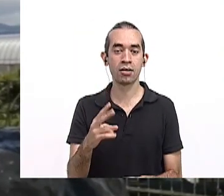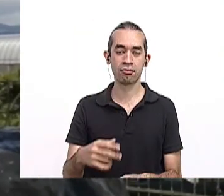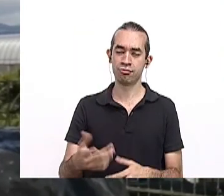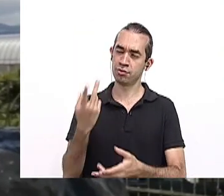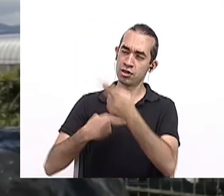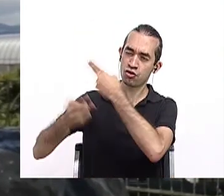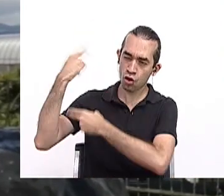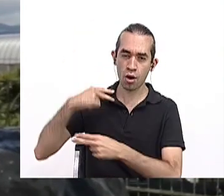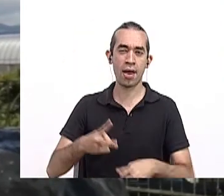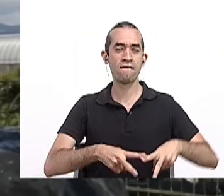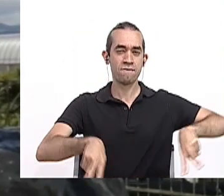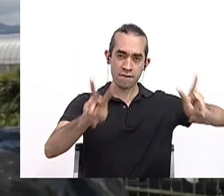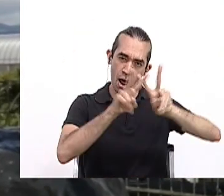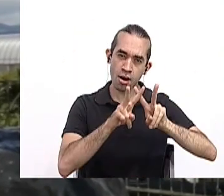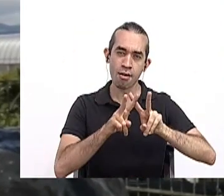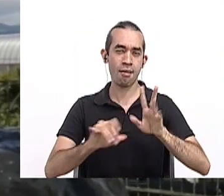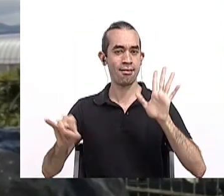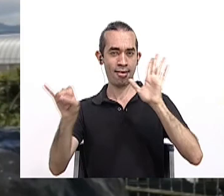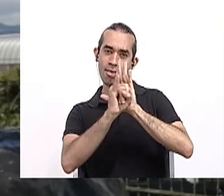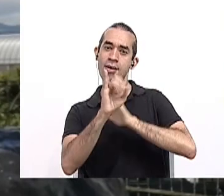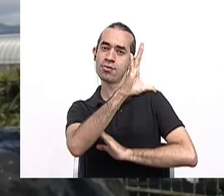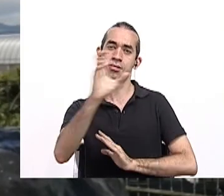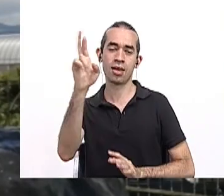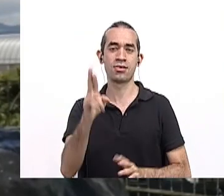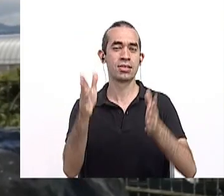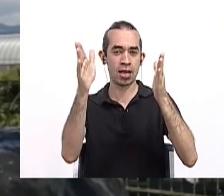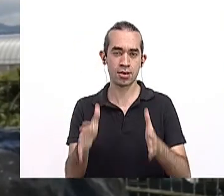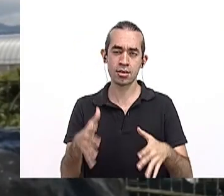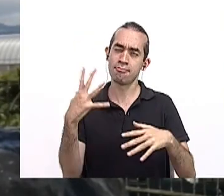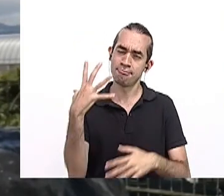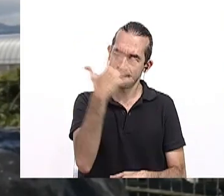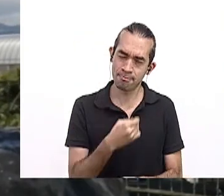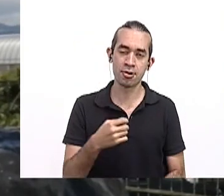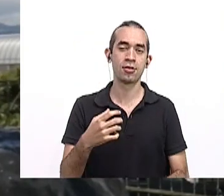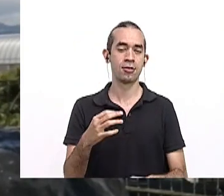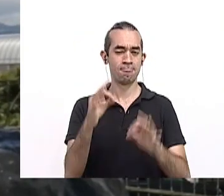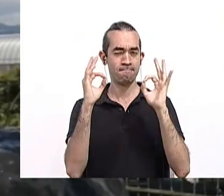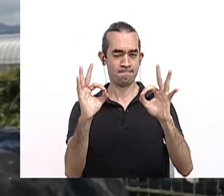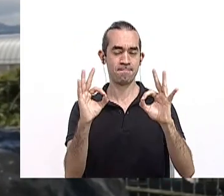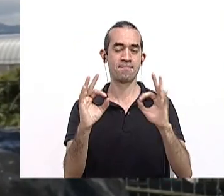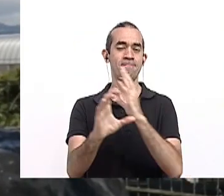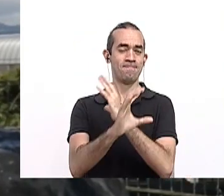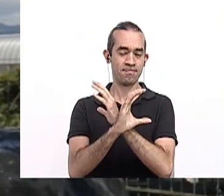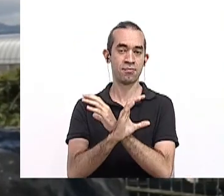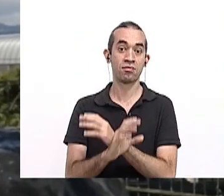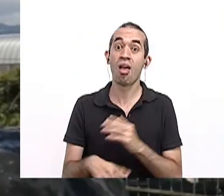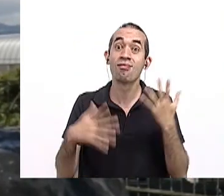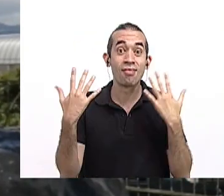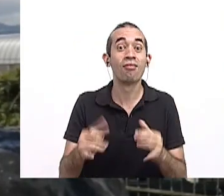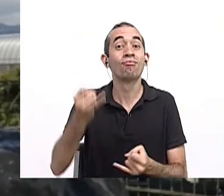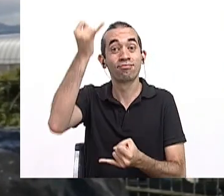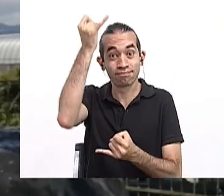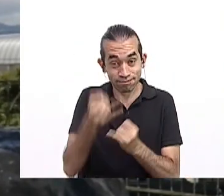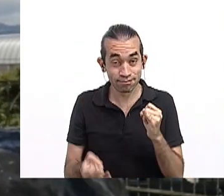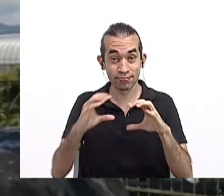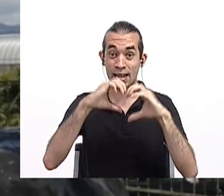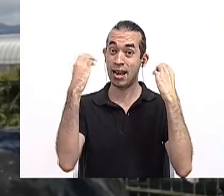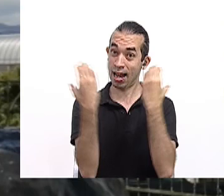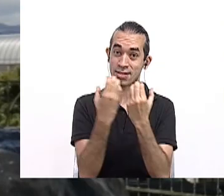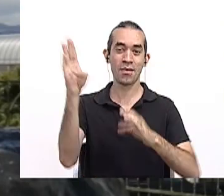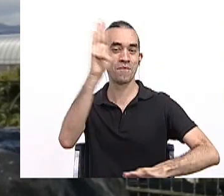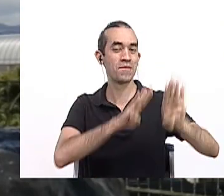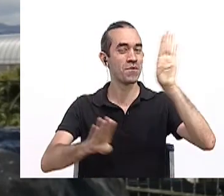raíces y nuestros valores nuestra identidad como costarricenses y así es como damos por terminada la clase de